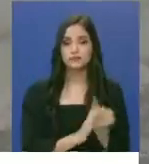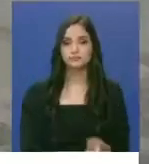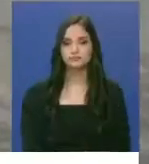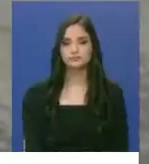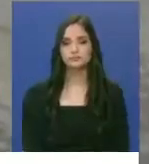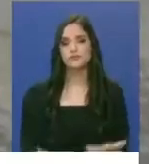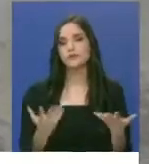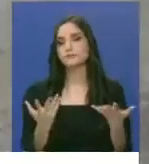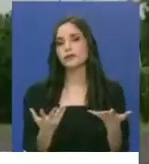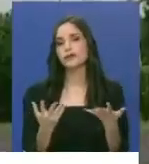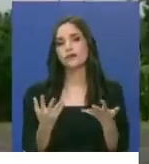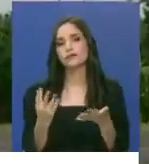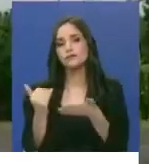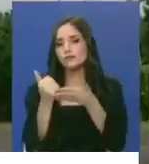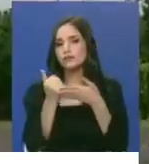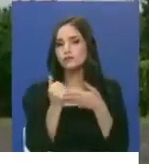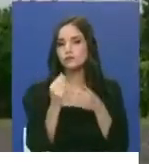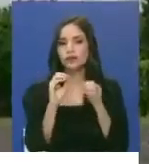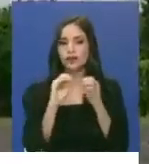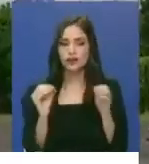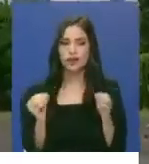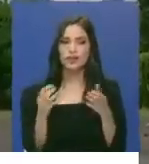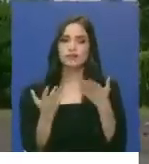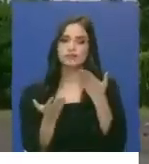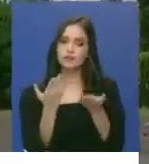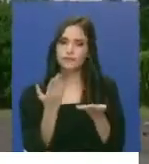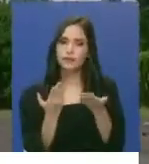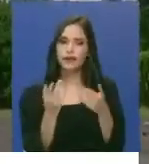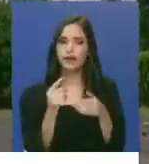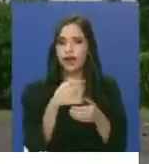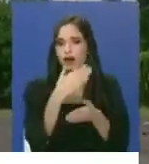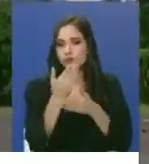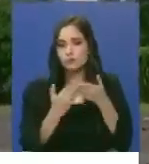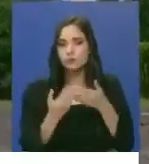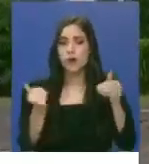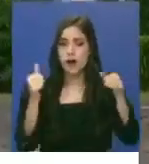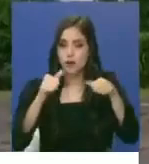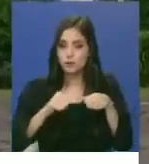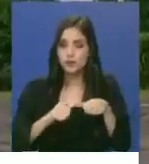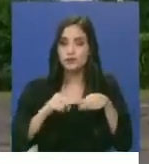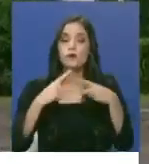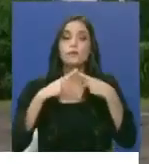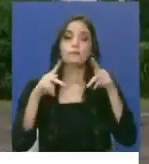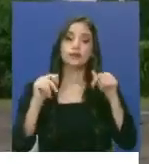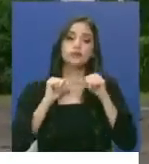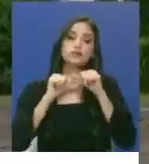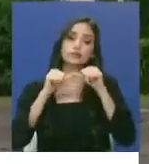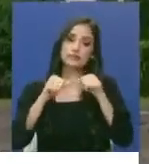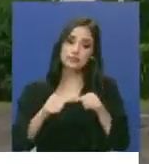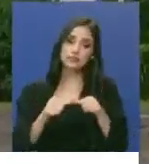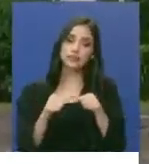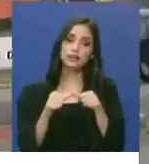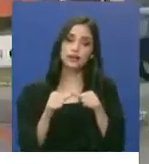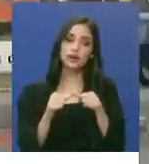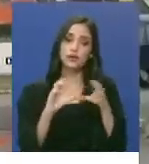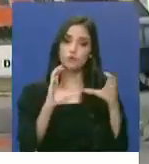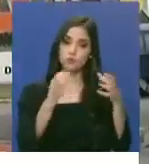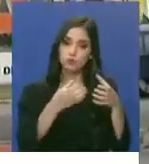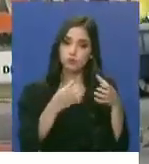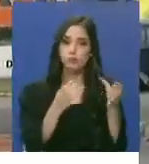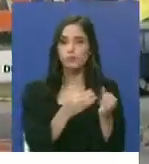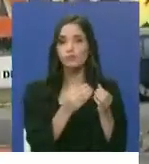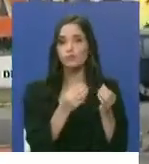hay una tregua, se han hecho algunos acercamientos, ya se lograron algunos acuerdos, pero continúan algunos grupos con